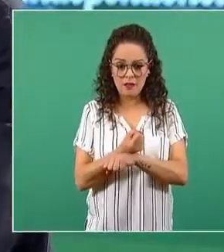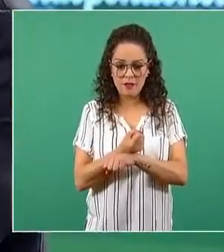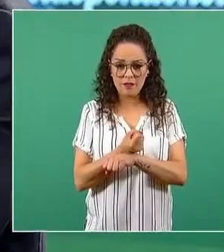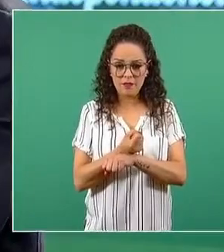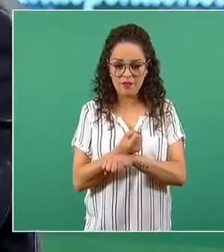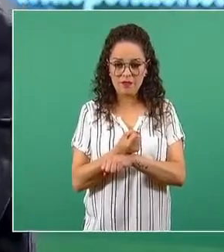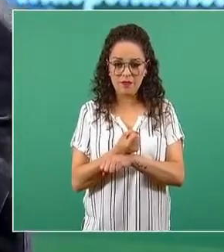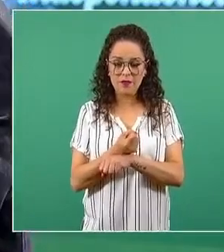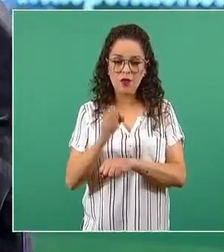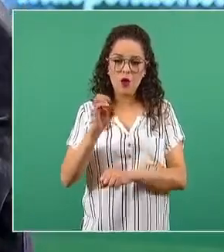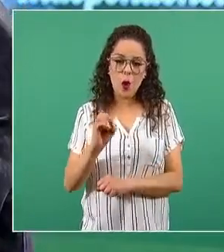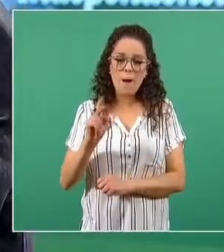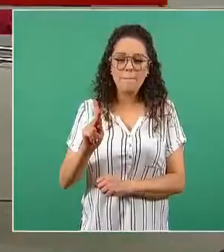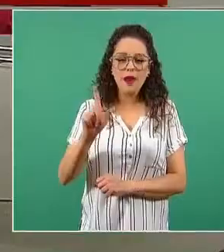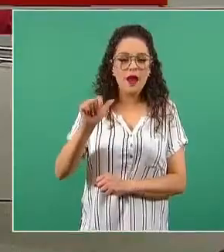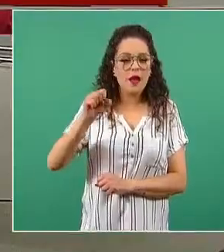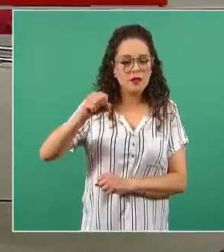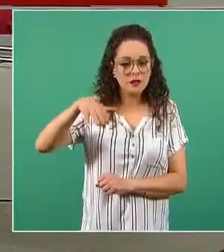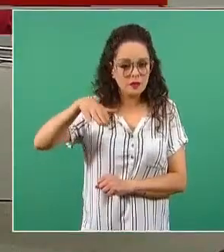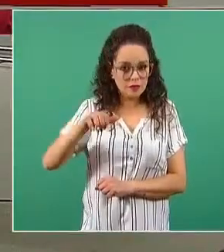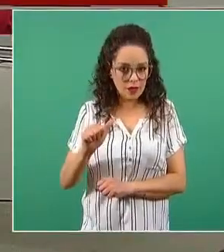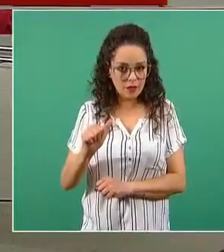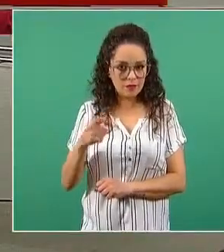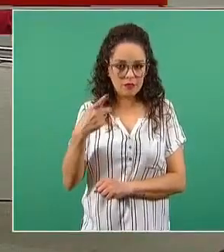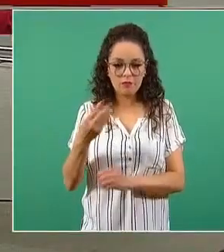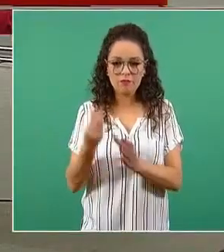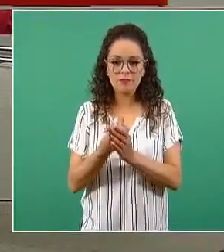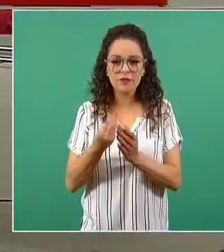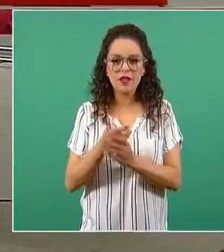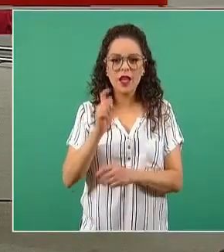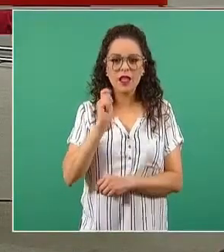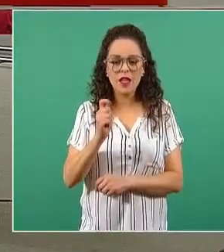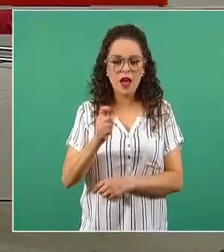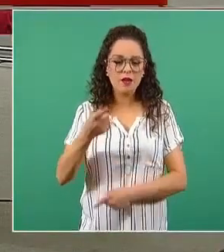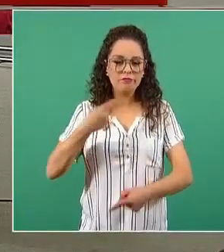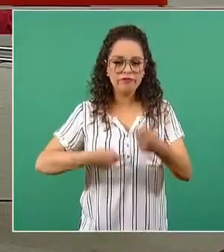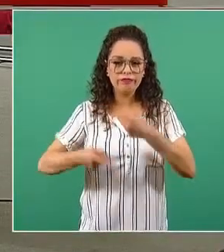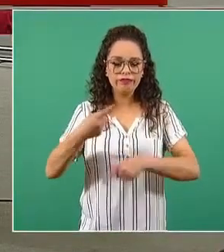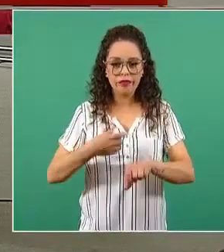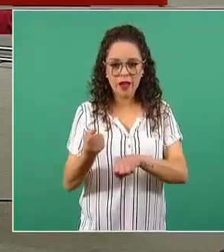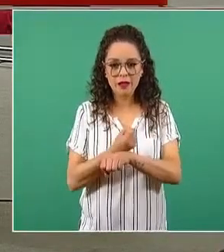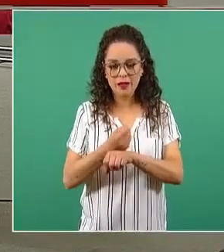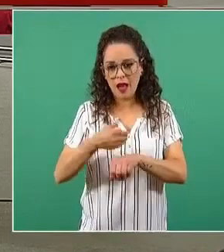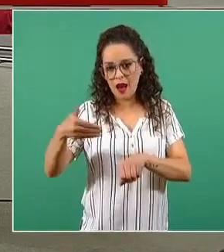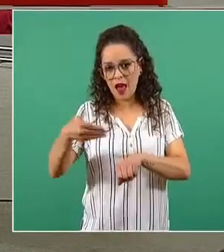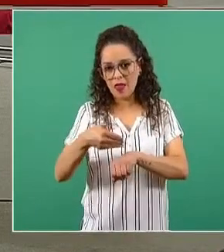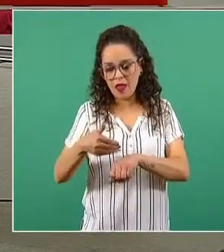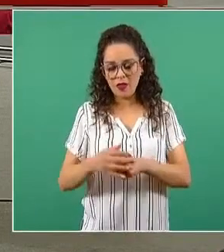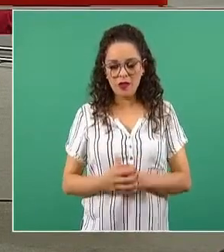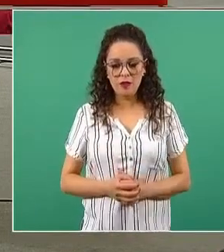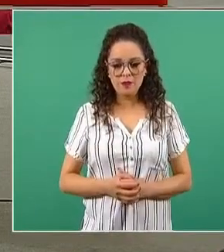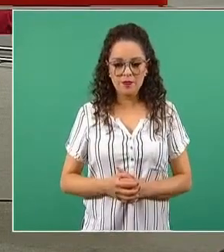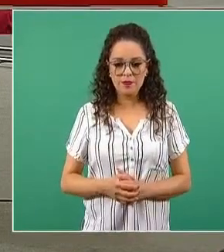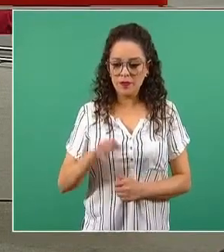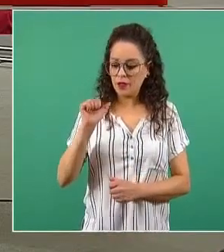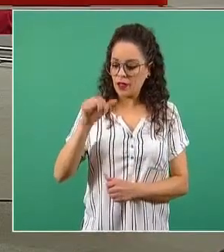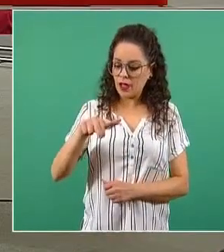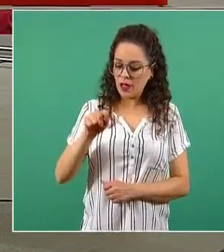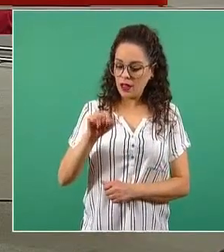humano, que son los componentes líquidos de la sangre. Los anticuerpos, para referencia